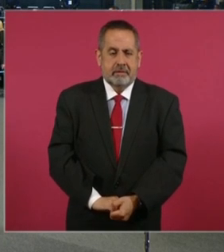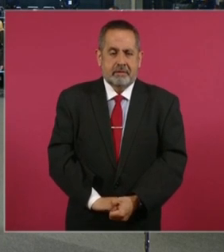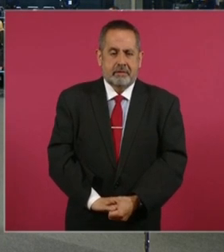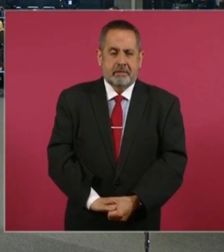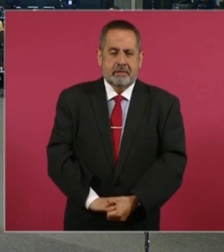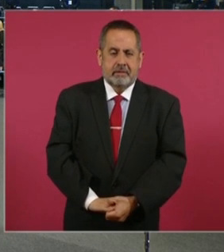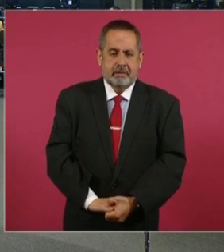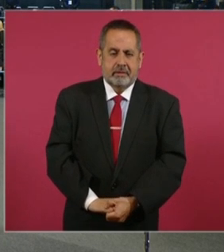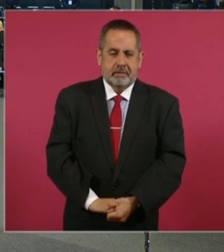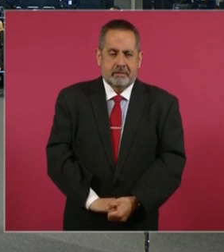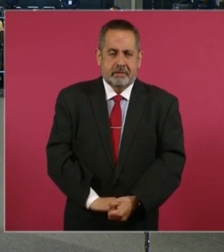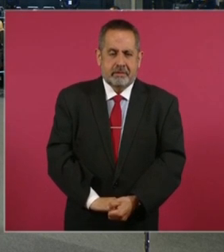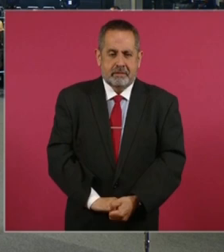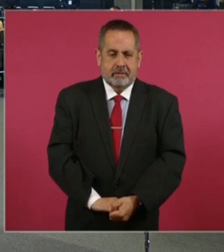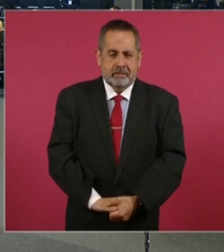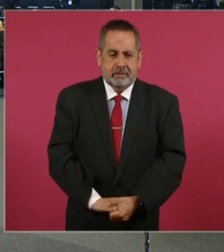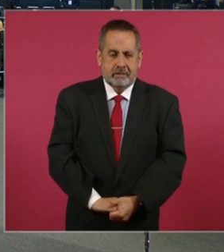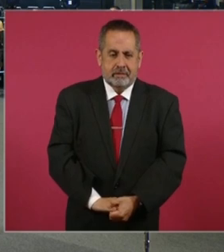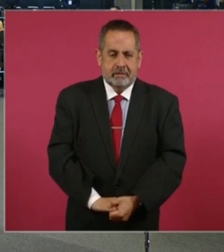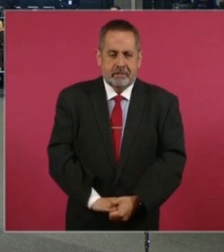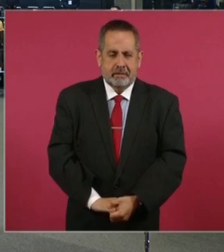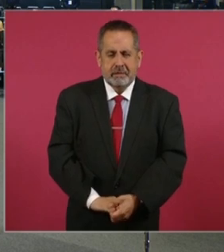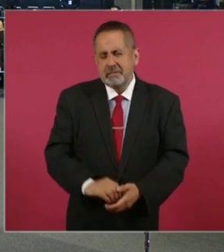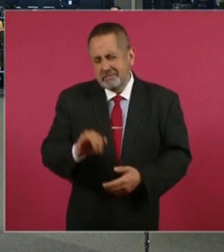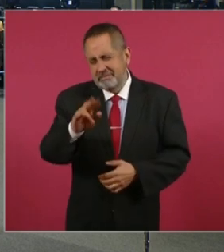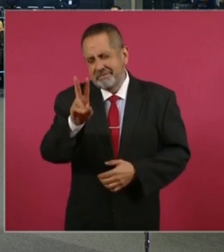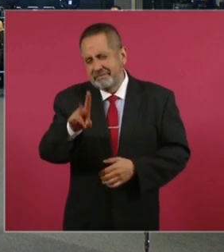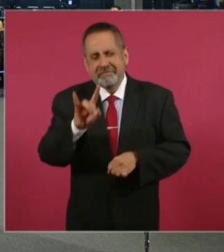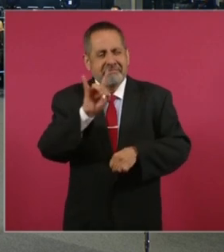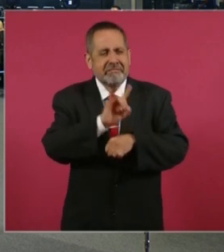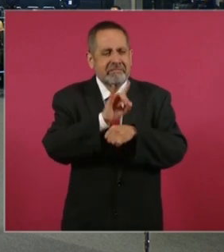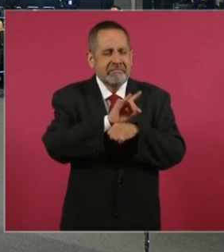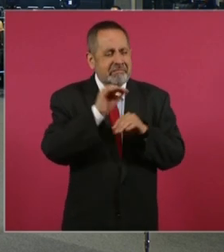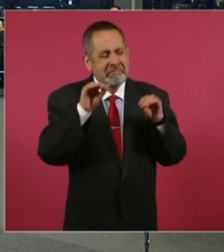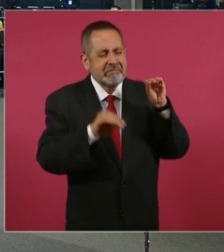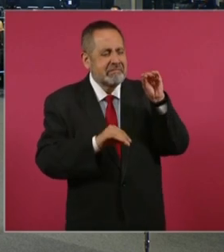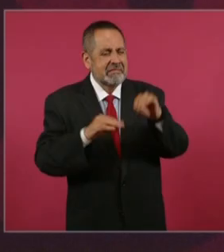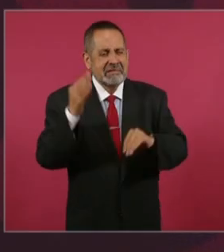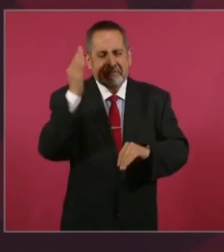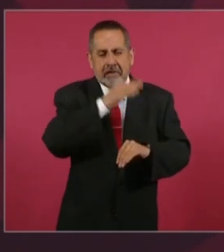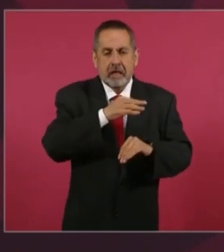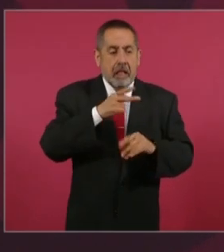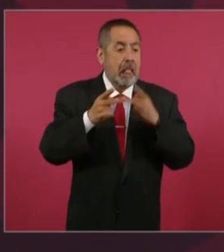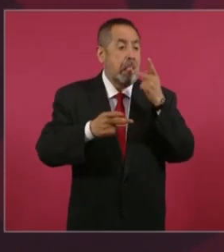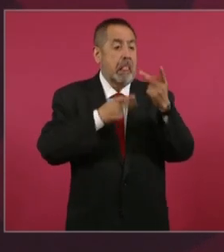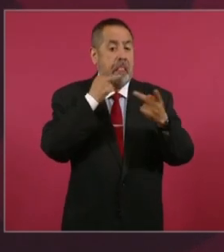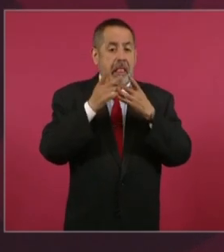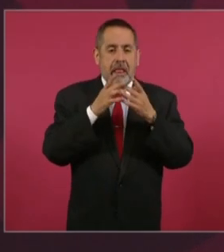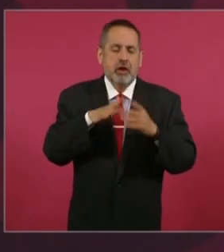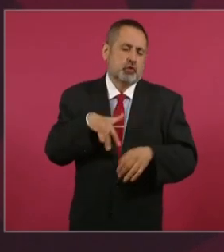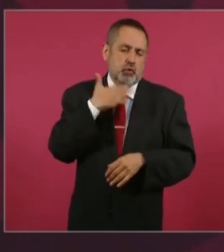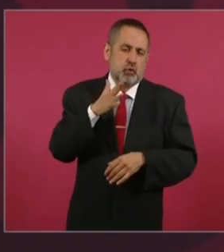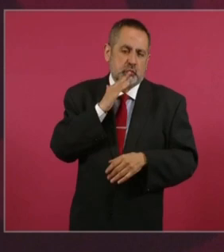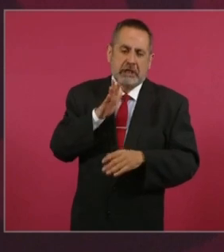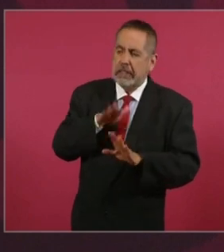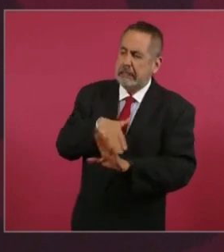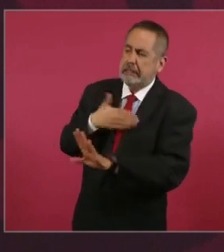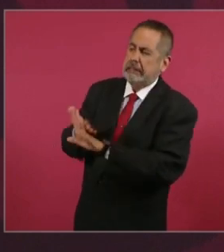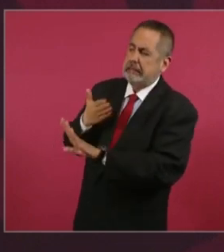contra ¿no le parece un montaje? Sí, es montaje pero es montaje y es propaganda sucia